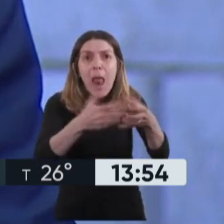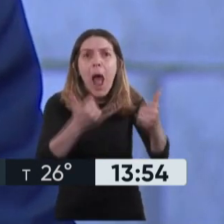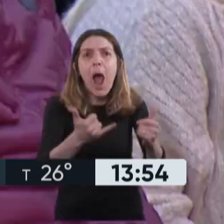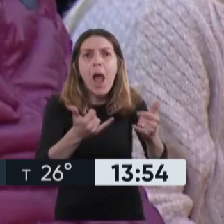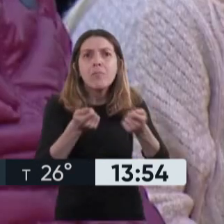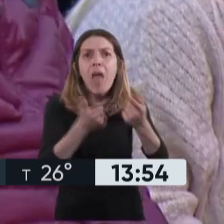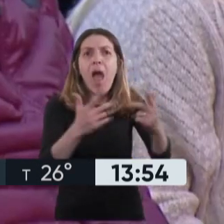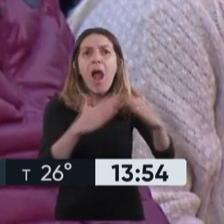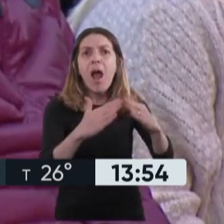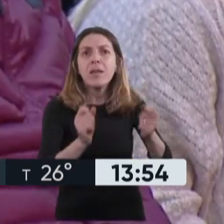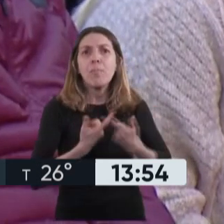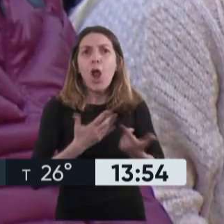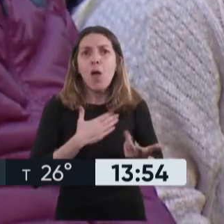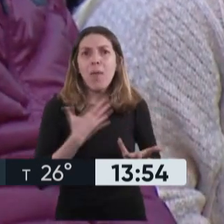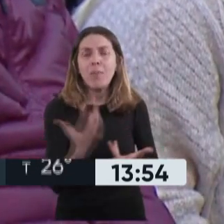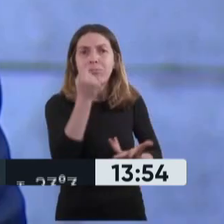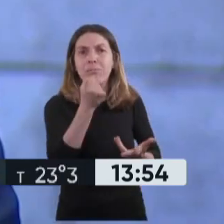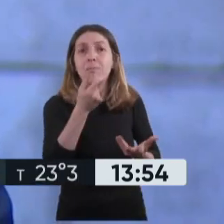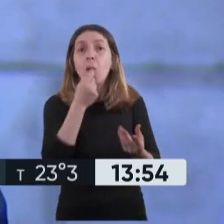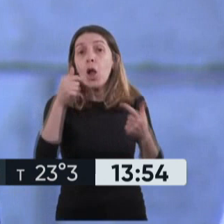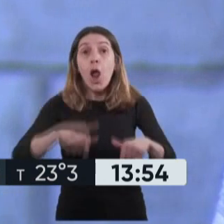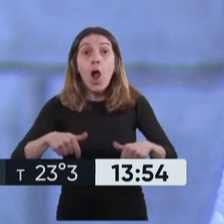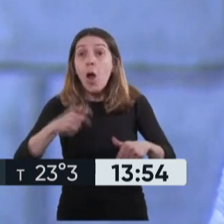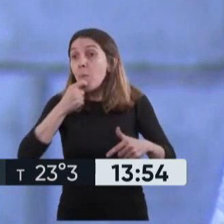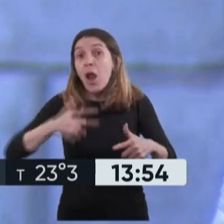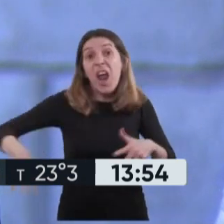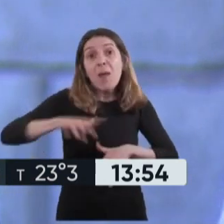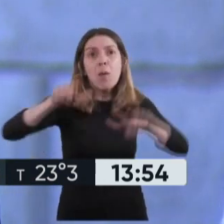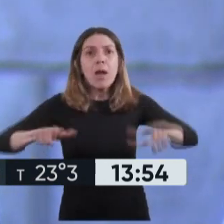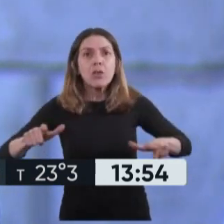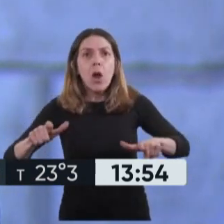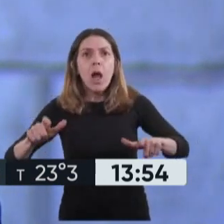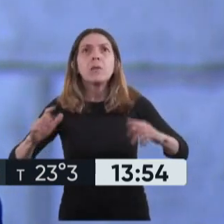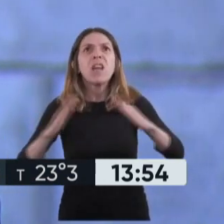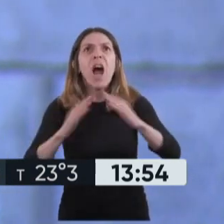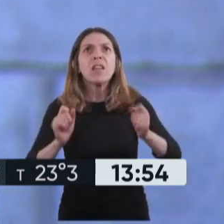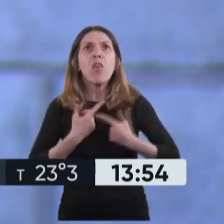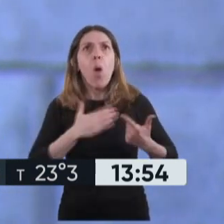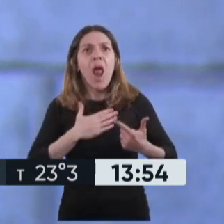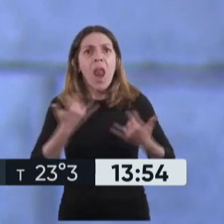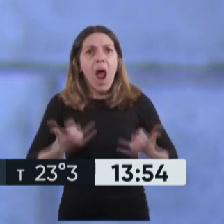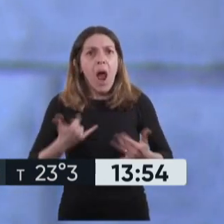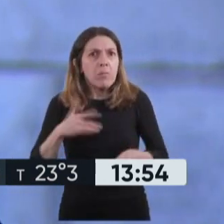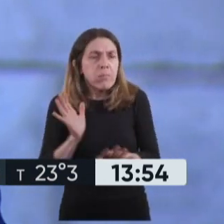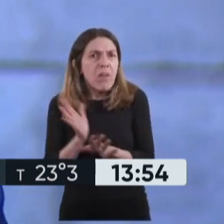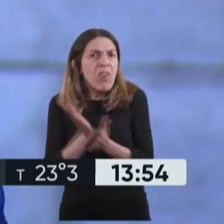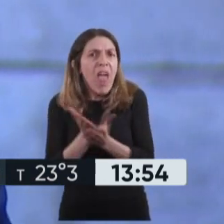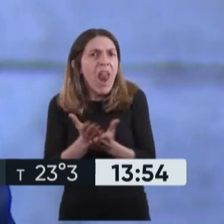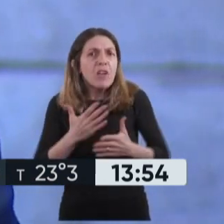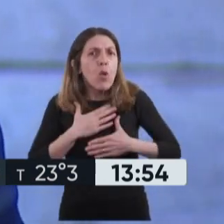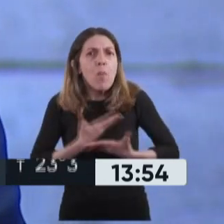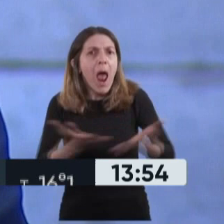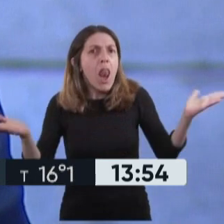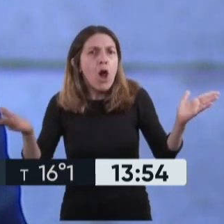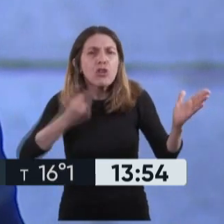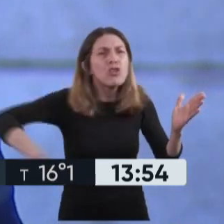porque hoy en día tener el techo propio es un derecho humano es un derecho que todos